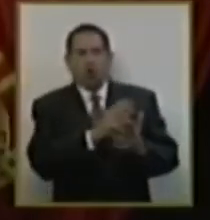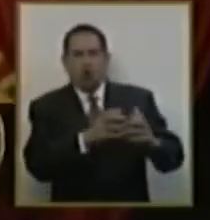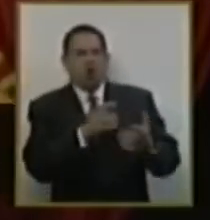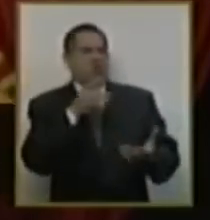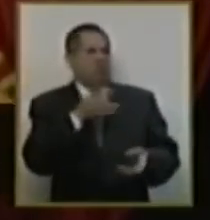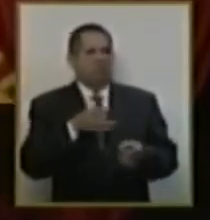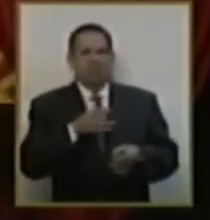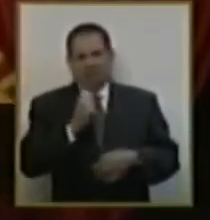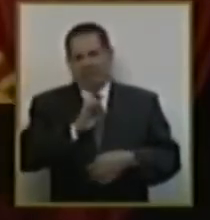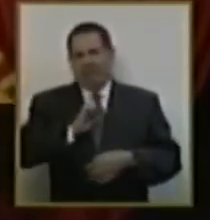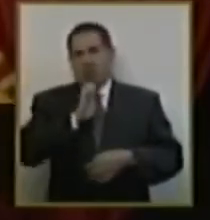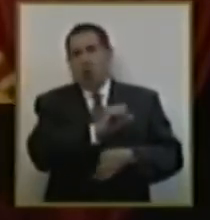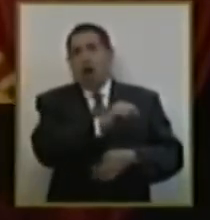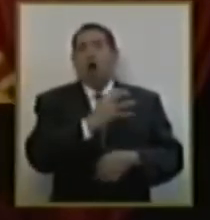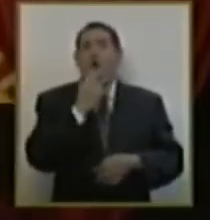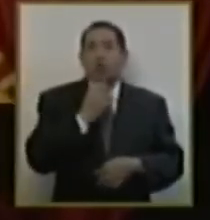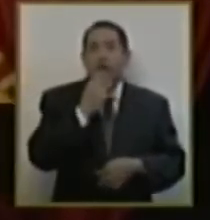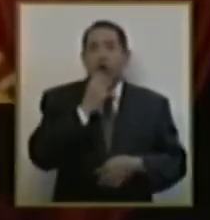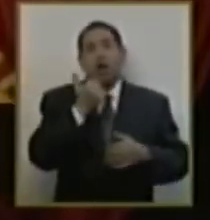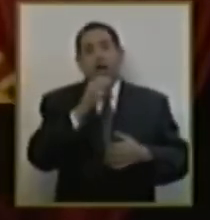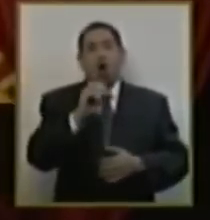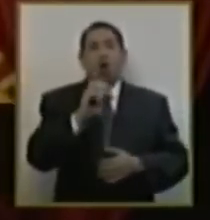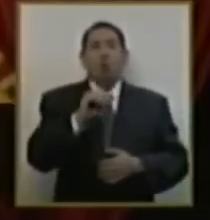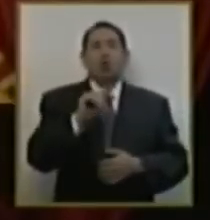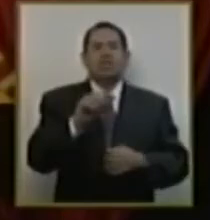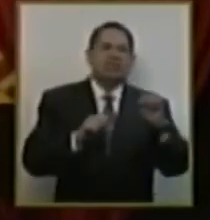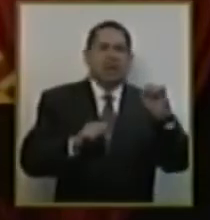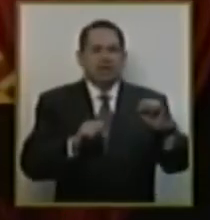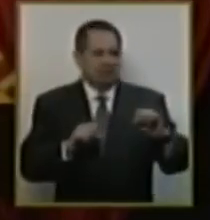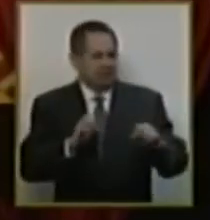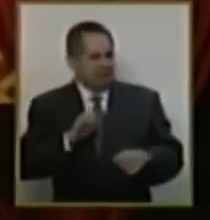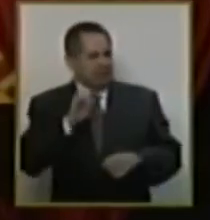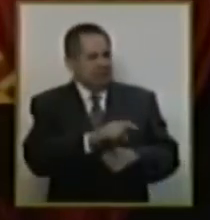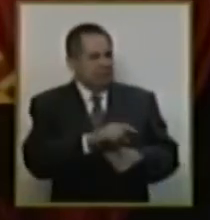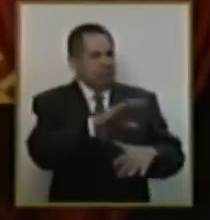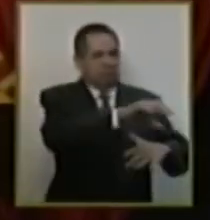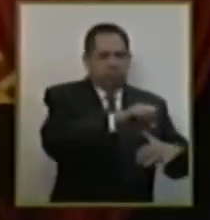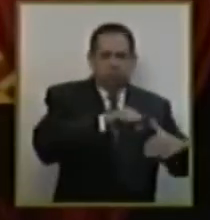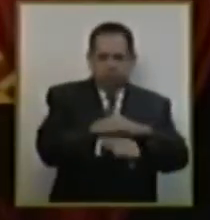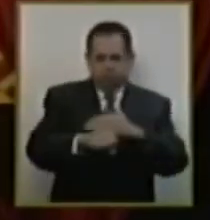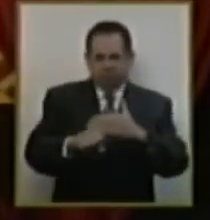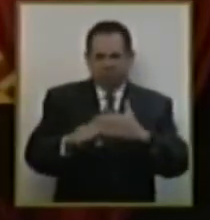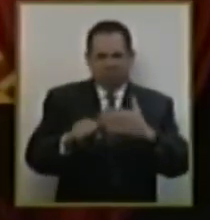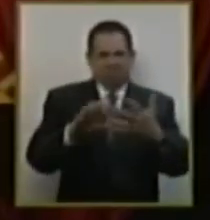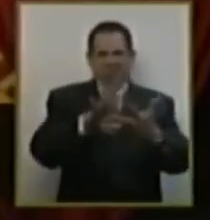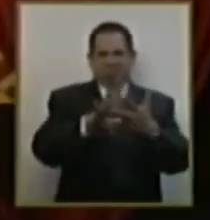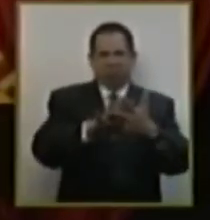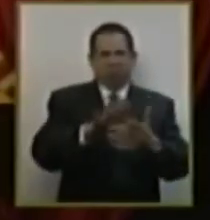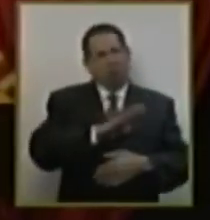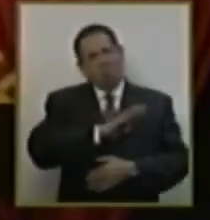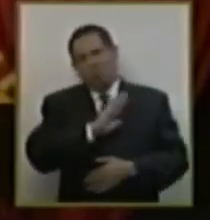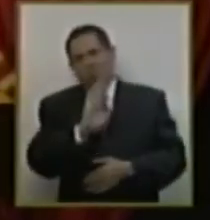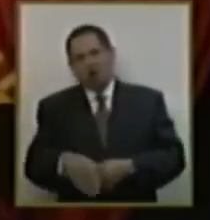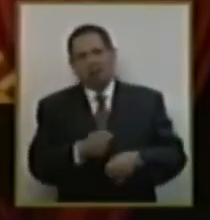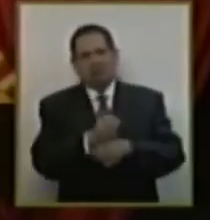los judíos y a los comunistas, y los redujo a campos de muerte en lo que llamamos